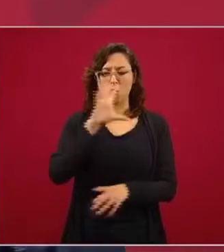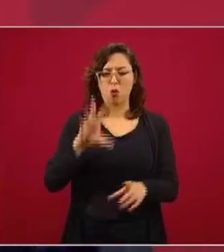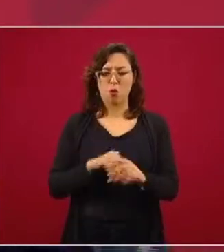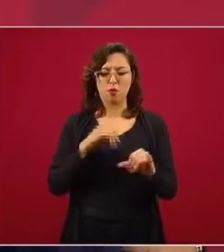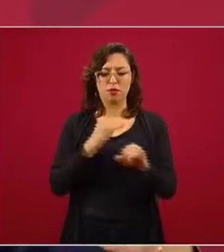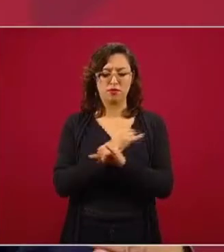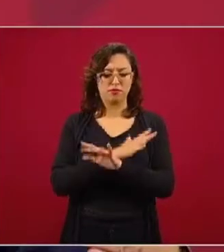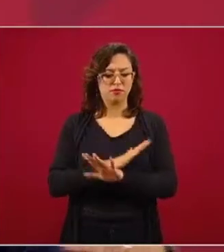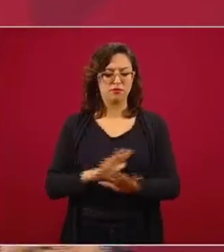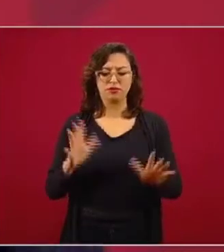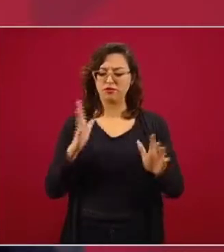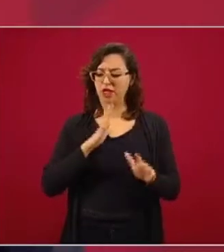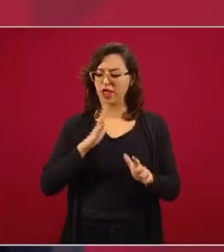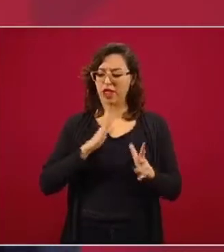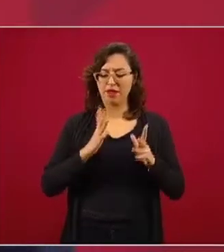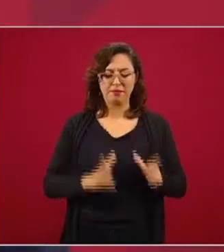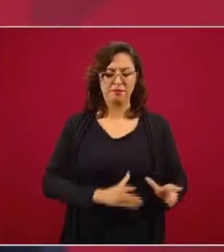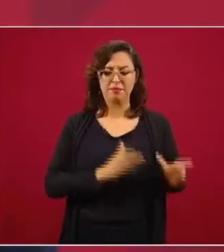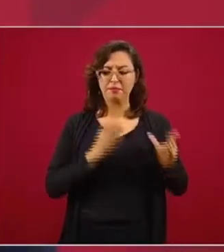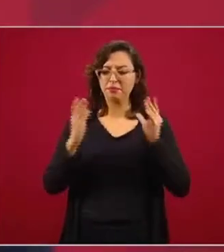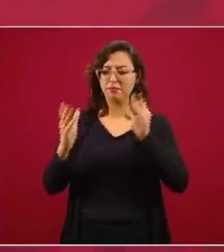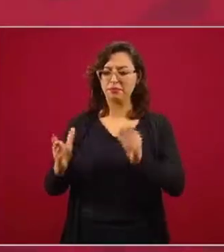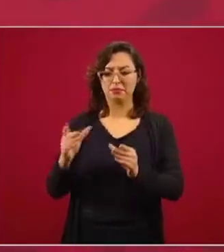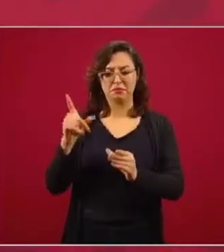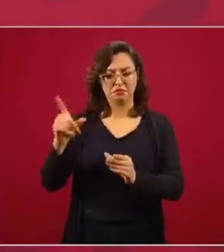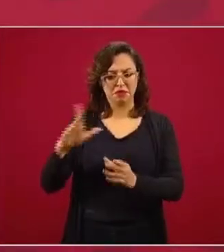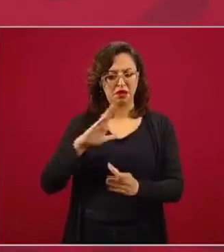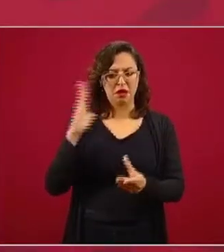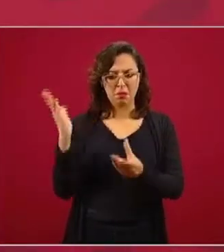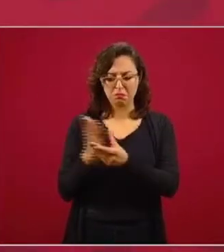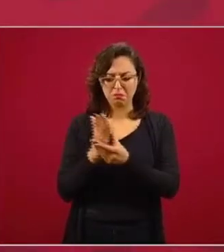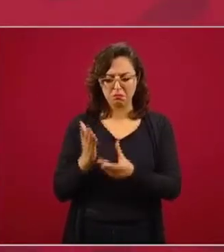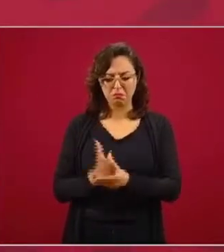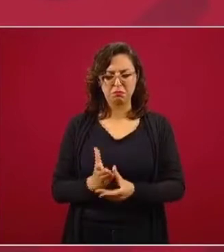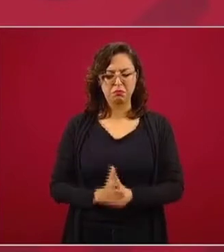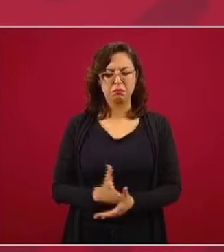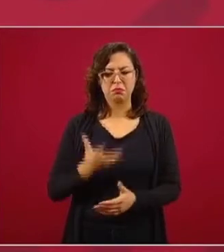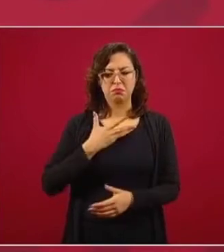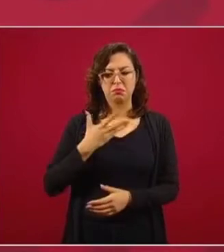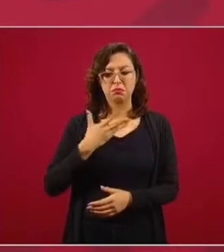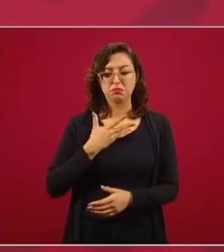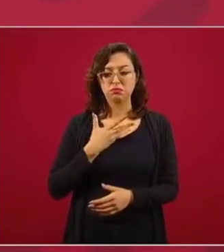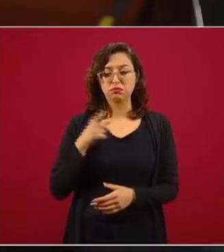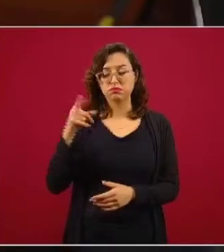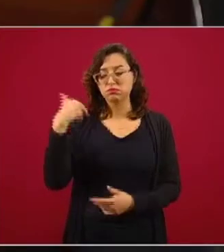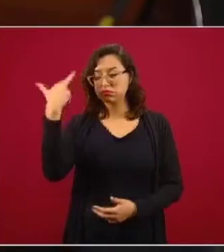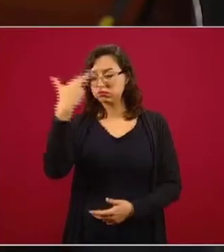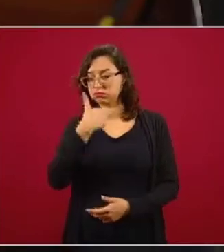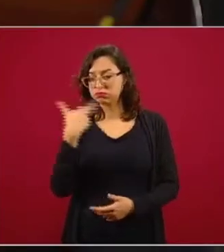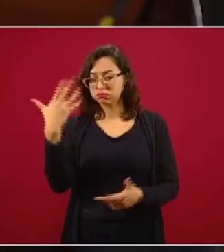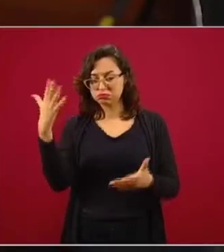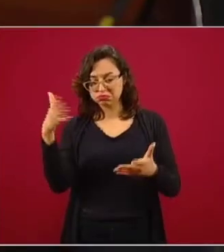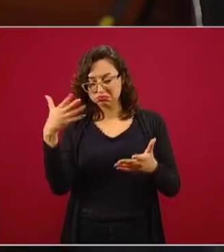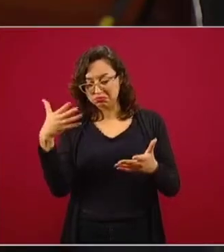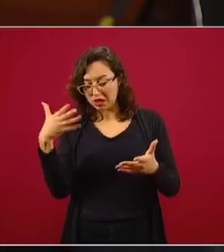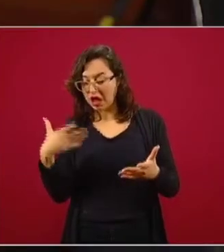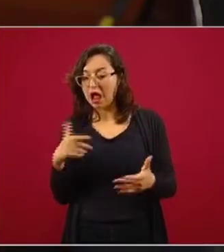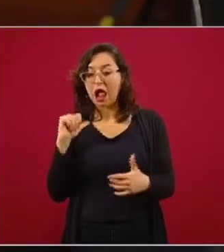de calibre de armas fueron, probablemente quiénes fueron los encargados de estarlas transportando,